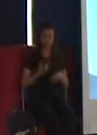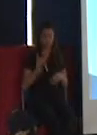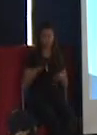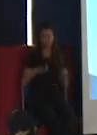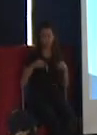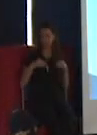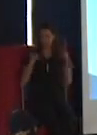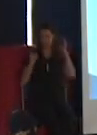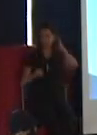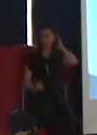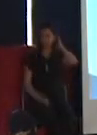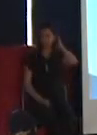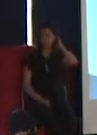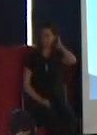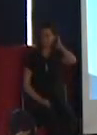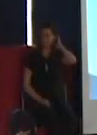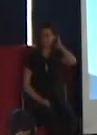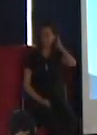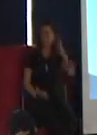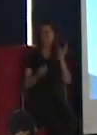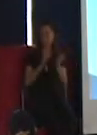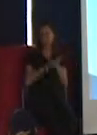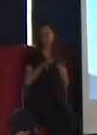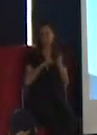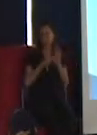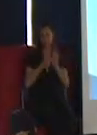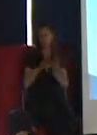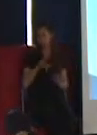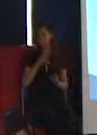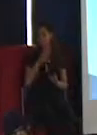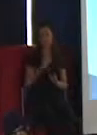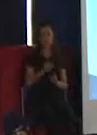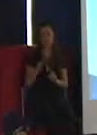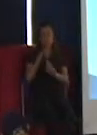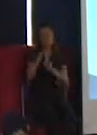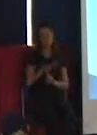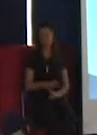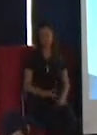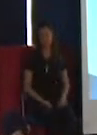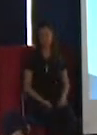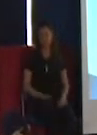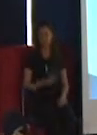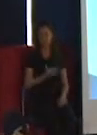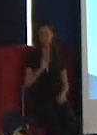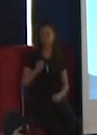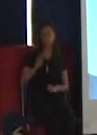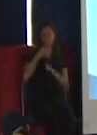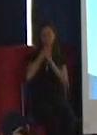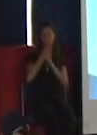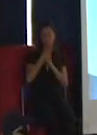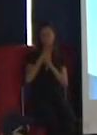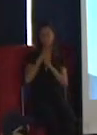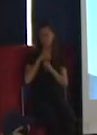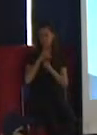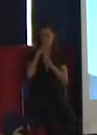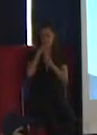trata esa no discriminación, principio de no discriminación.